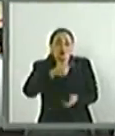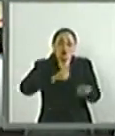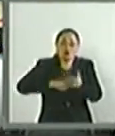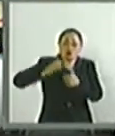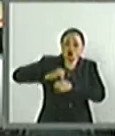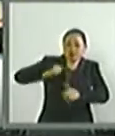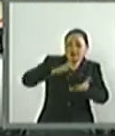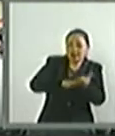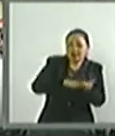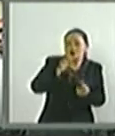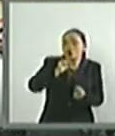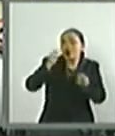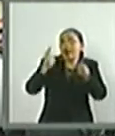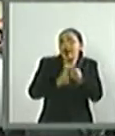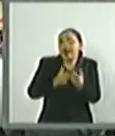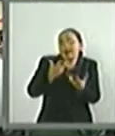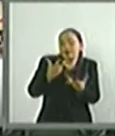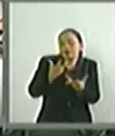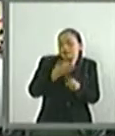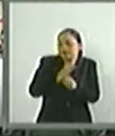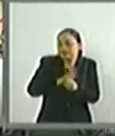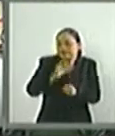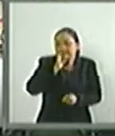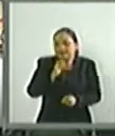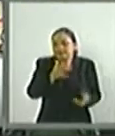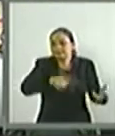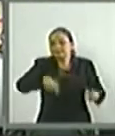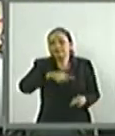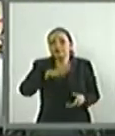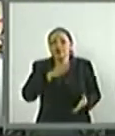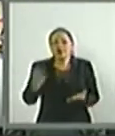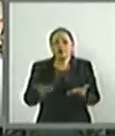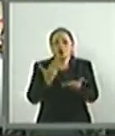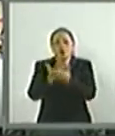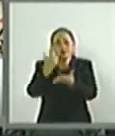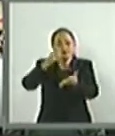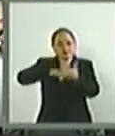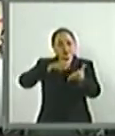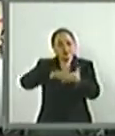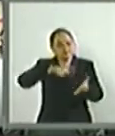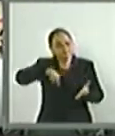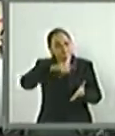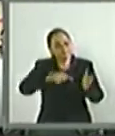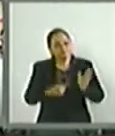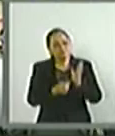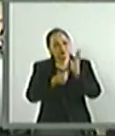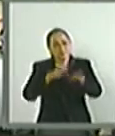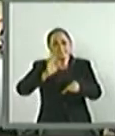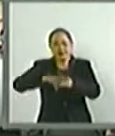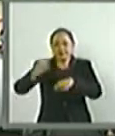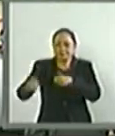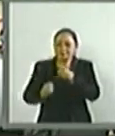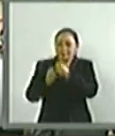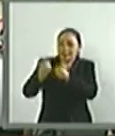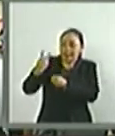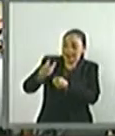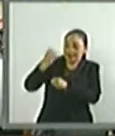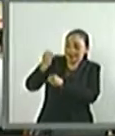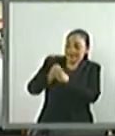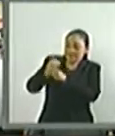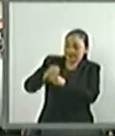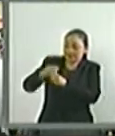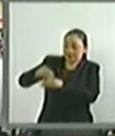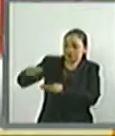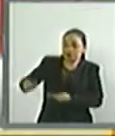o son atendidas de manera parcial. En este sentido, la propuesta de reforma que presentamos busca dar mayor fuerza al Diagnóstico Nacional